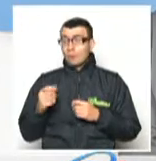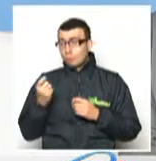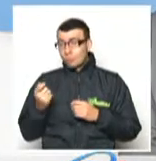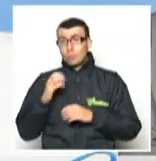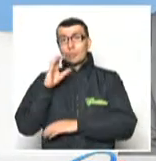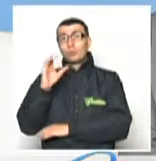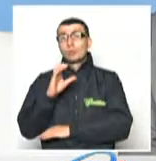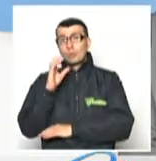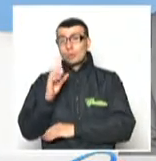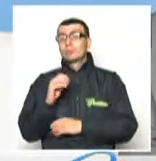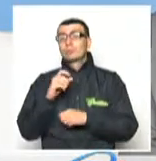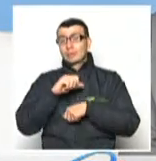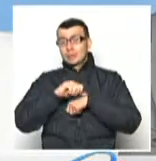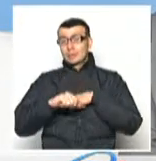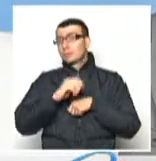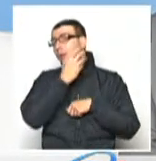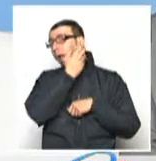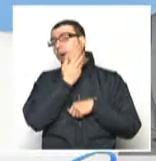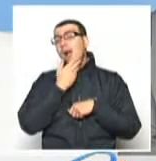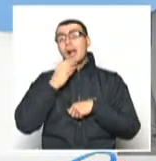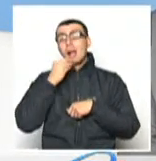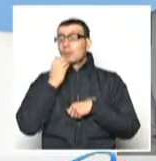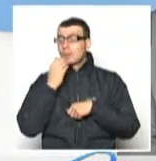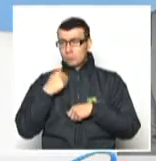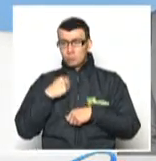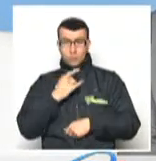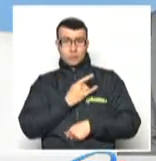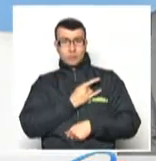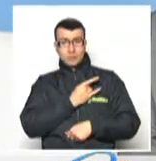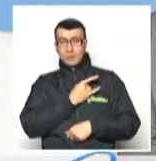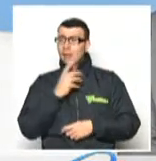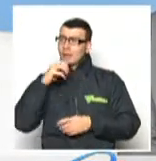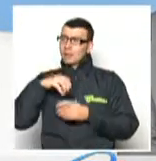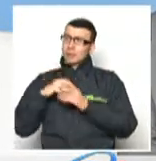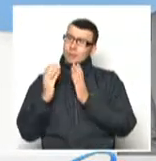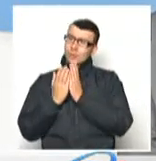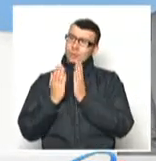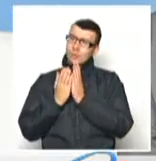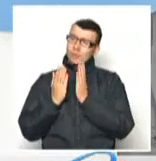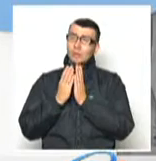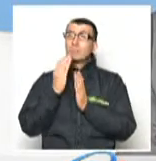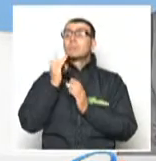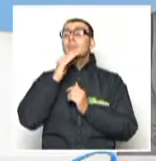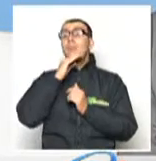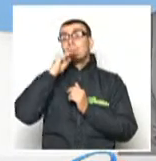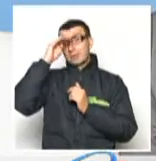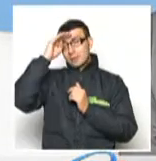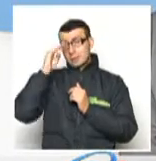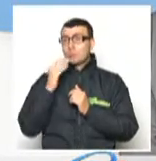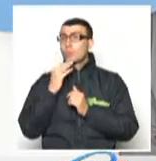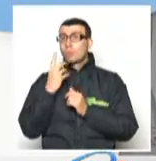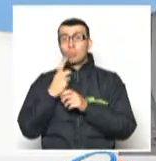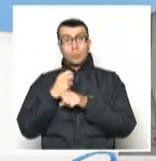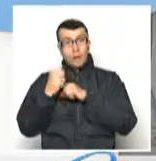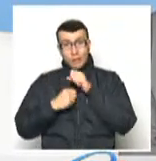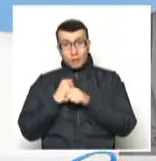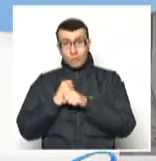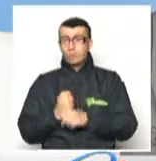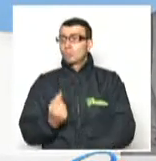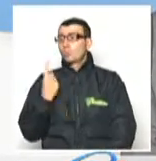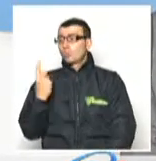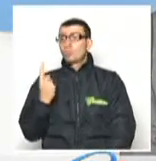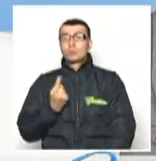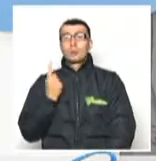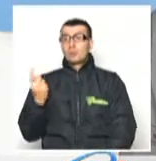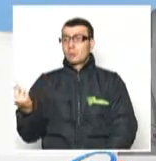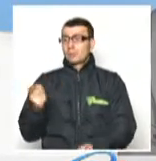Colombia. Normalmente, digamos, en la universidad mía, estudiábamos en el CES en Medellín, estudiaba uno por año nomás, solo aceptaban uno por año, entonces somos muy